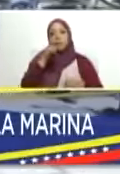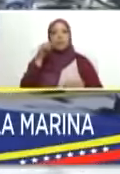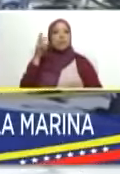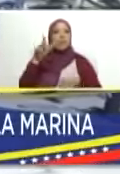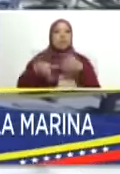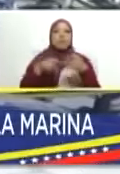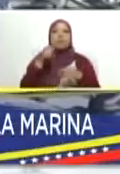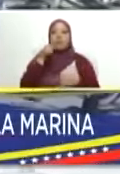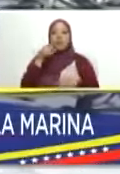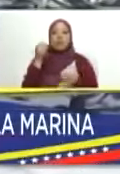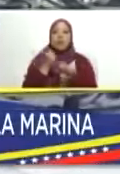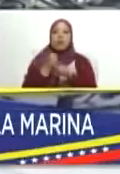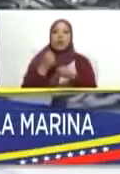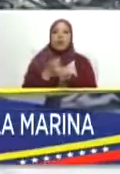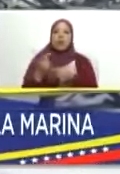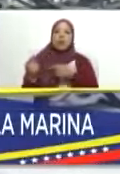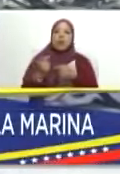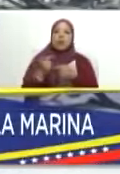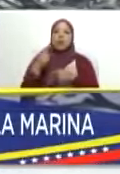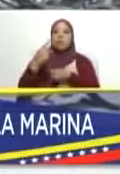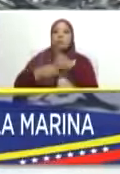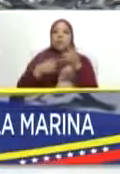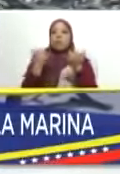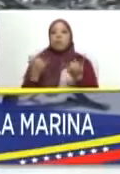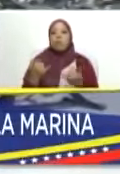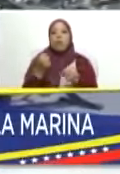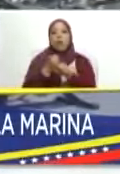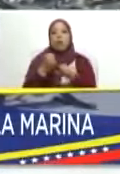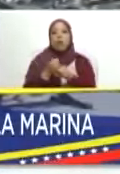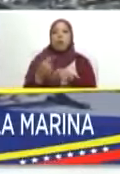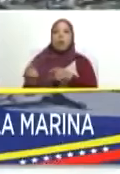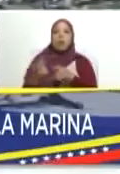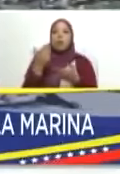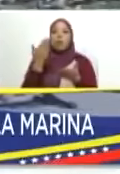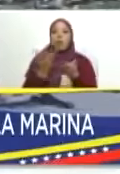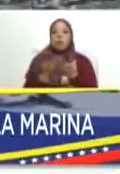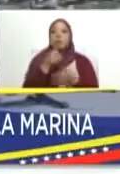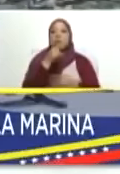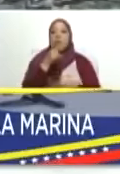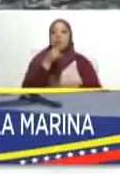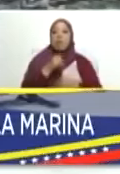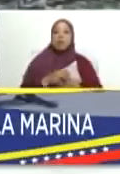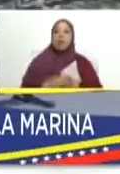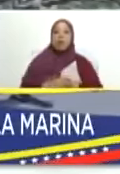belleza verdaderamente. Y Silita, ¿dónde está? ¿Dónde se la lleva?